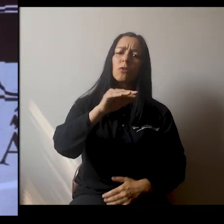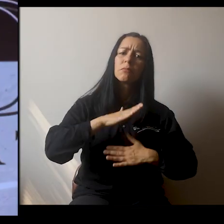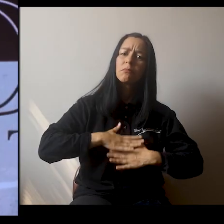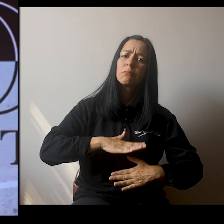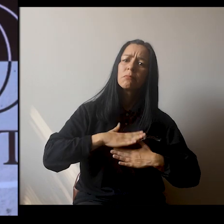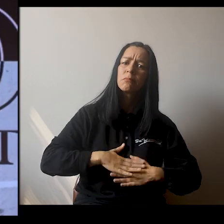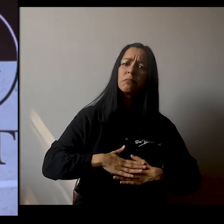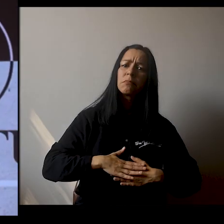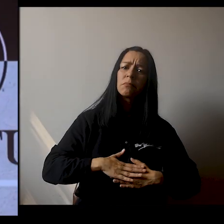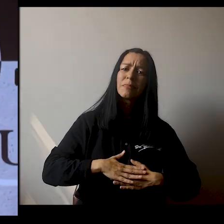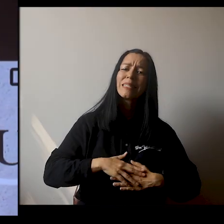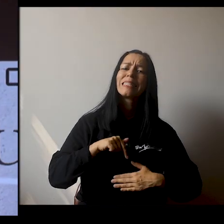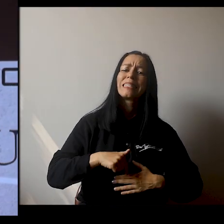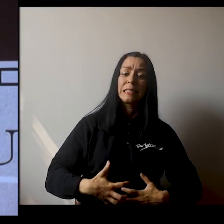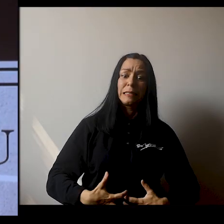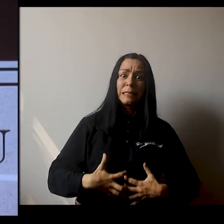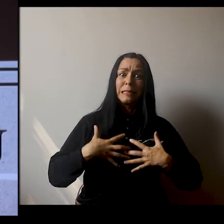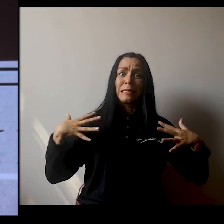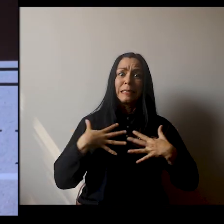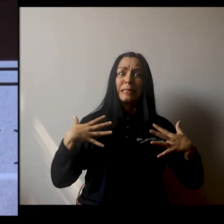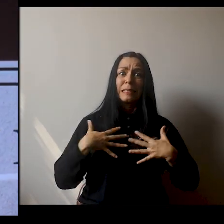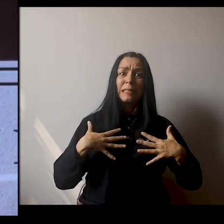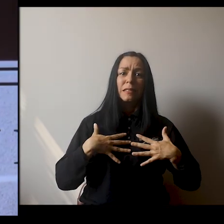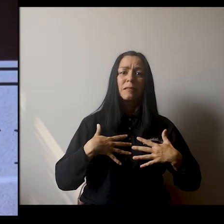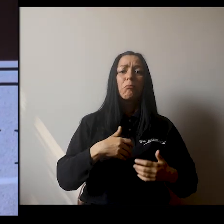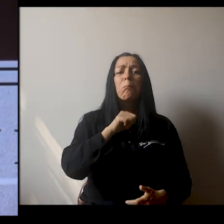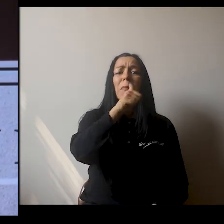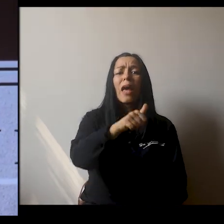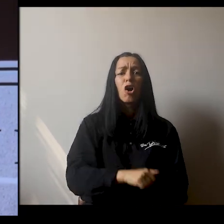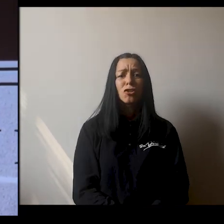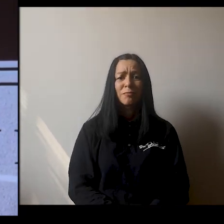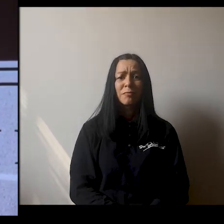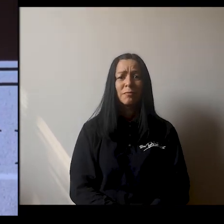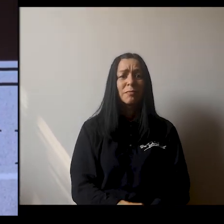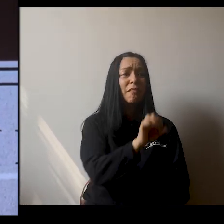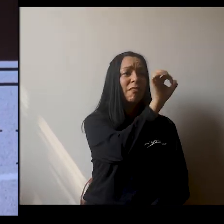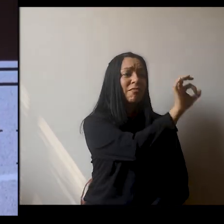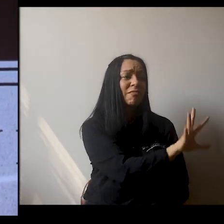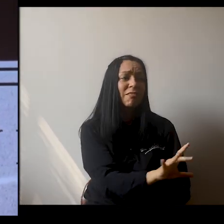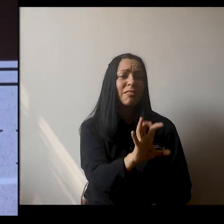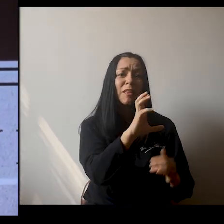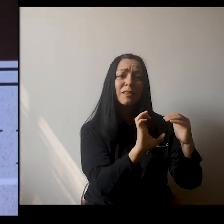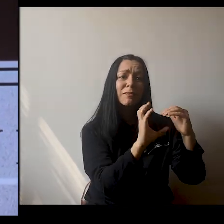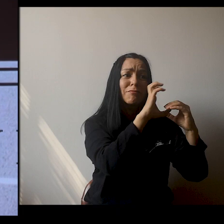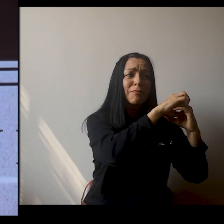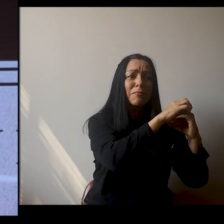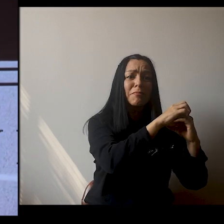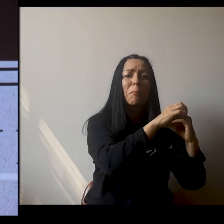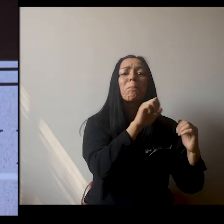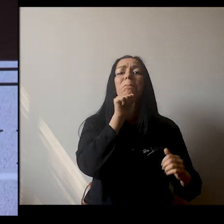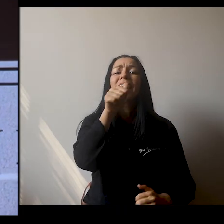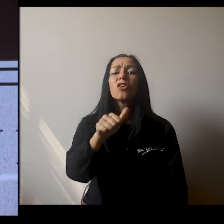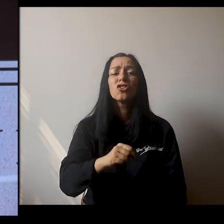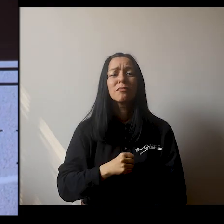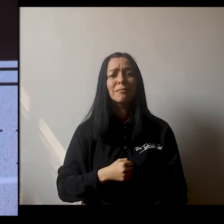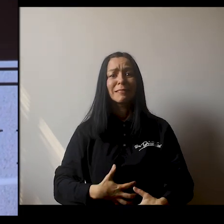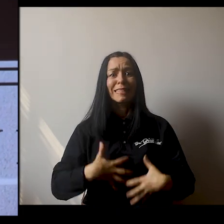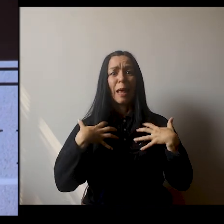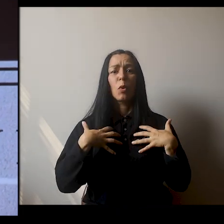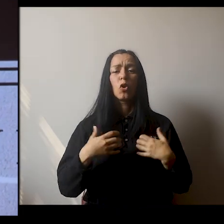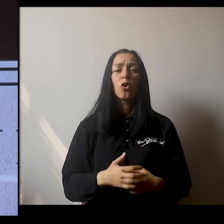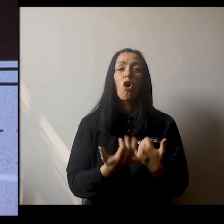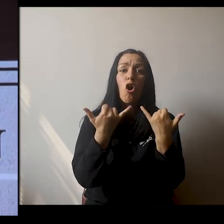temor, porque el peor virus que el coronavirus es el